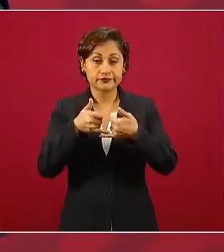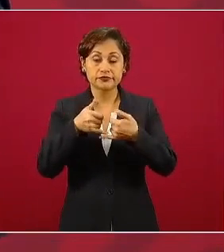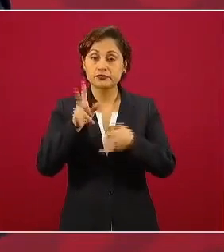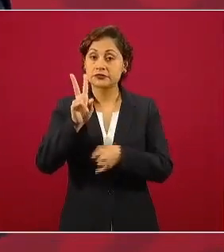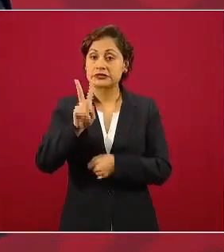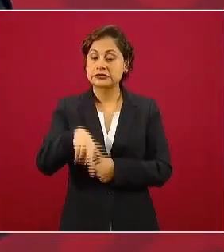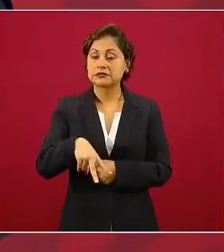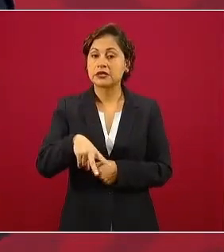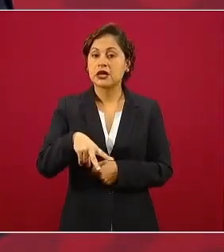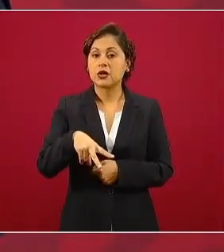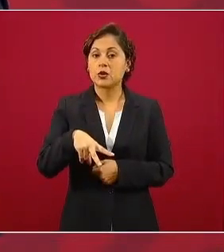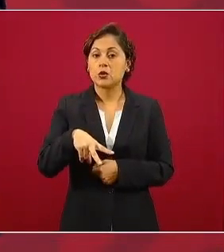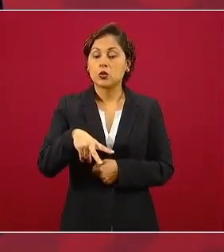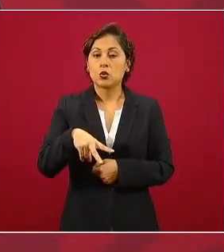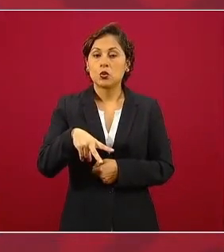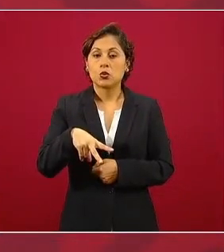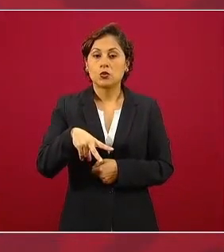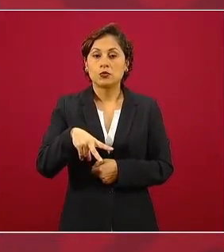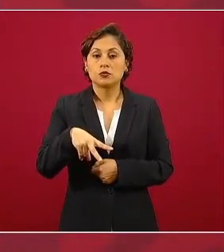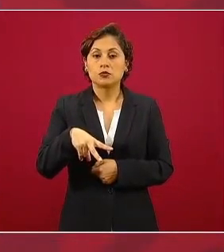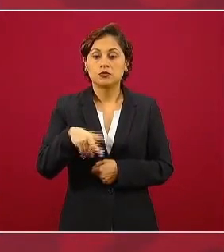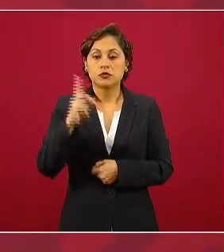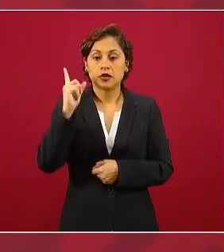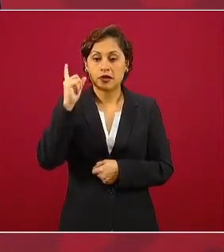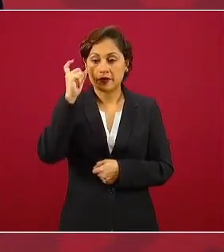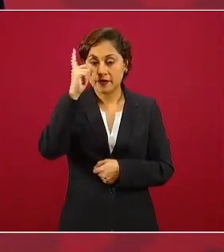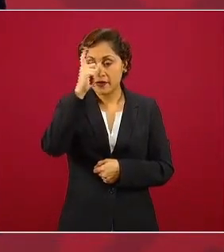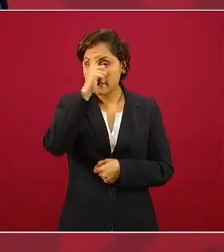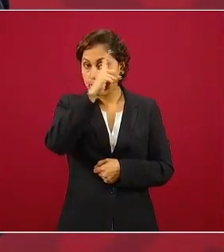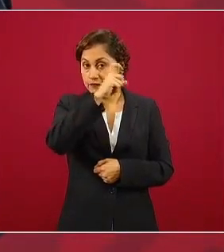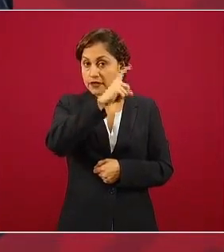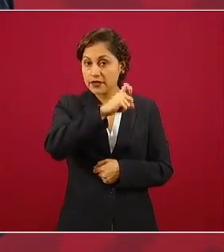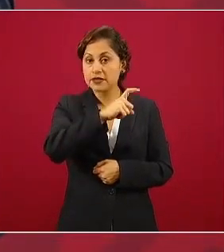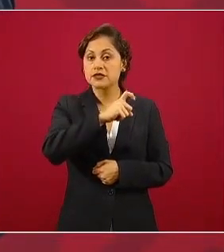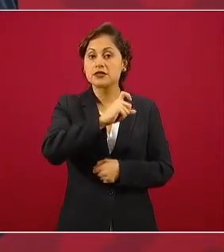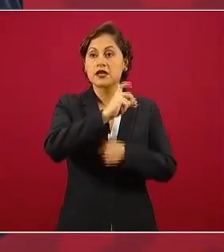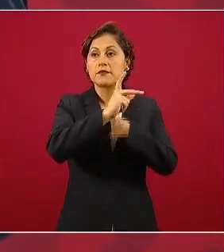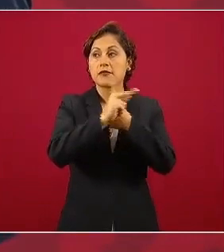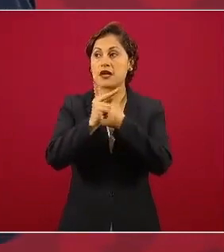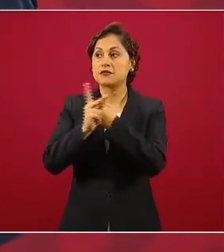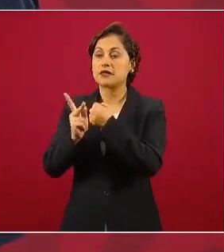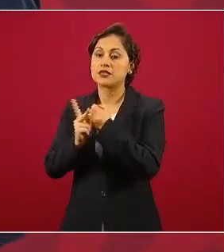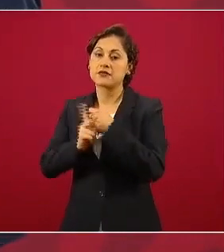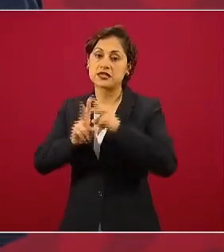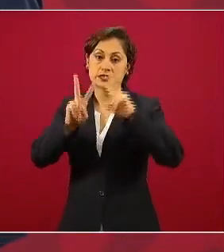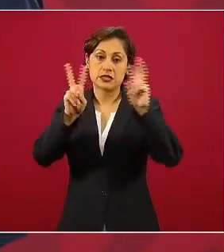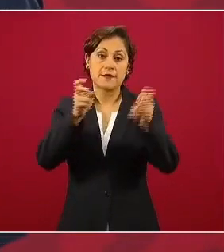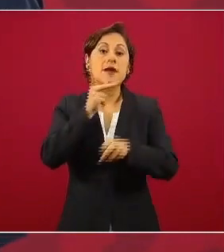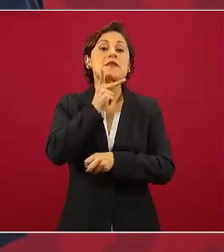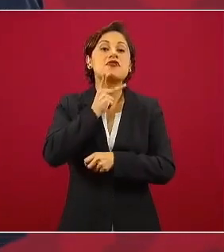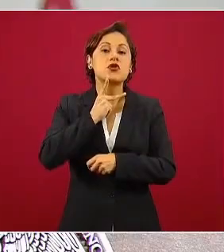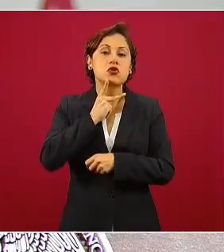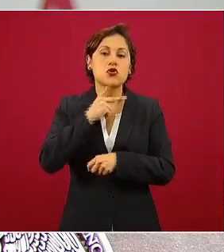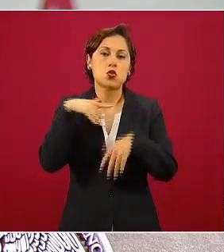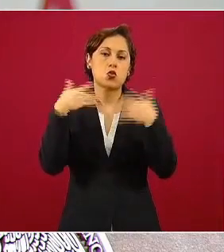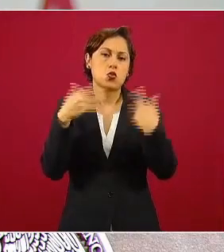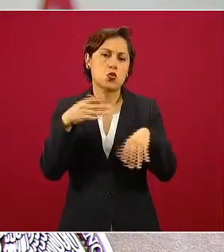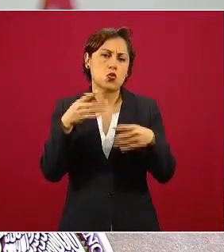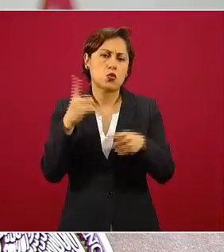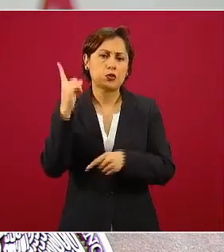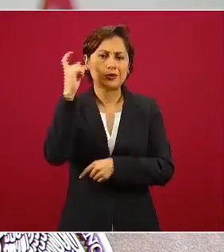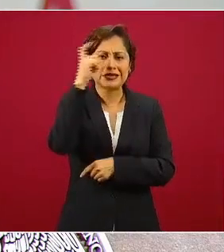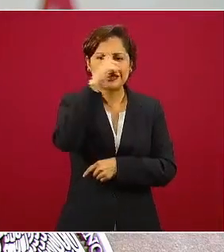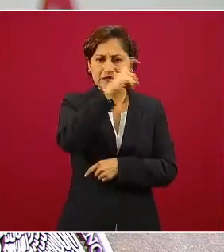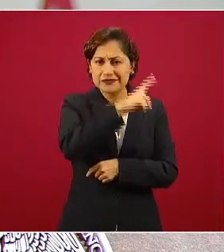la relación entre los países productores de petróleo, porque nos pedían